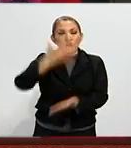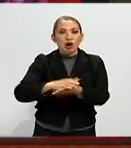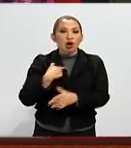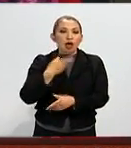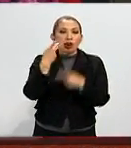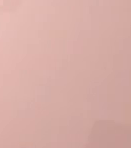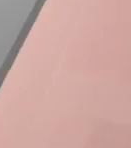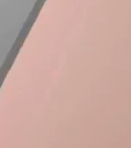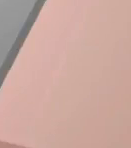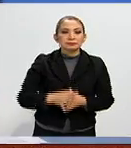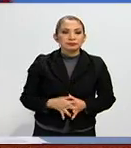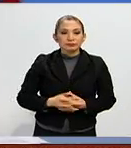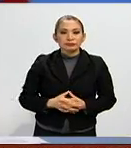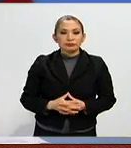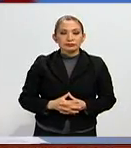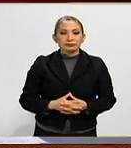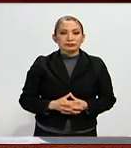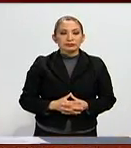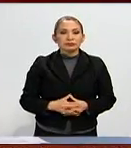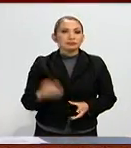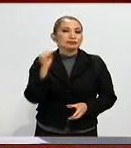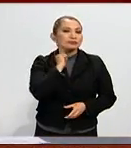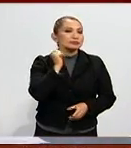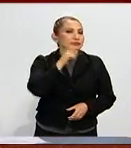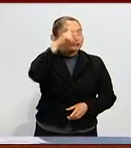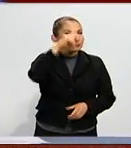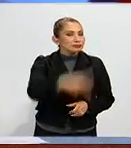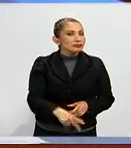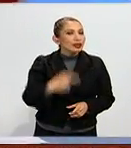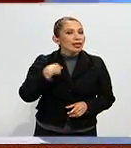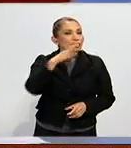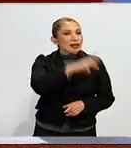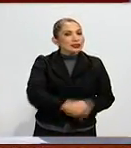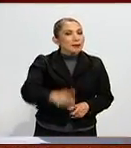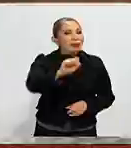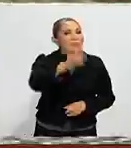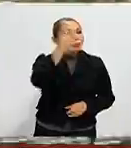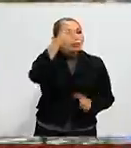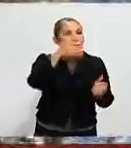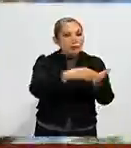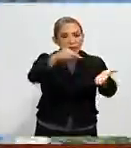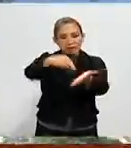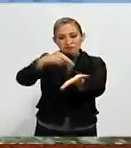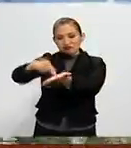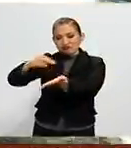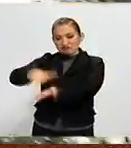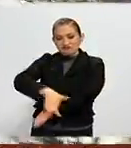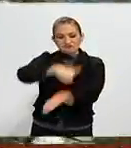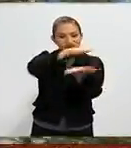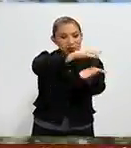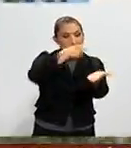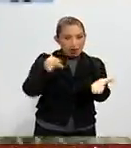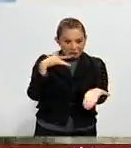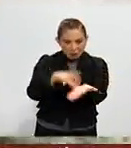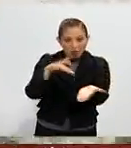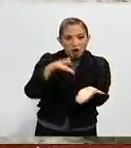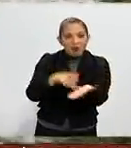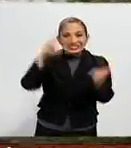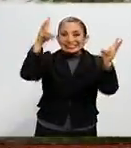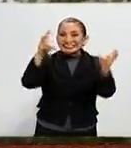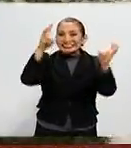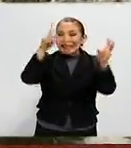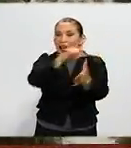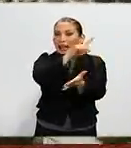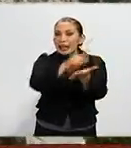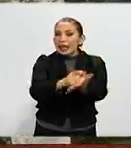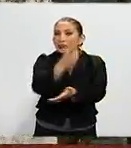retórica. El Senado de la República recibió más de 324,000 firmas para respaldar la iniciativa ciudadana conocida como